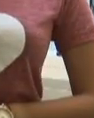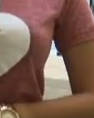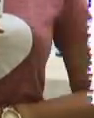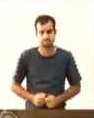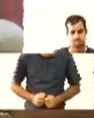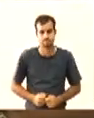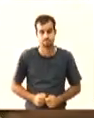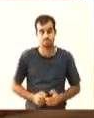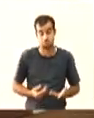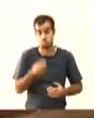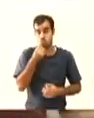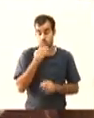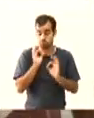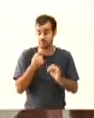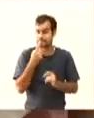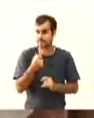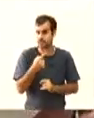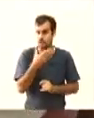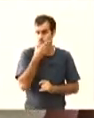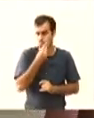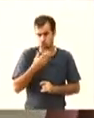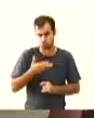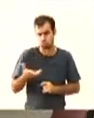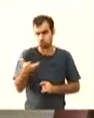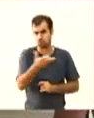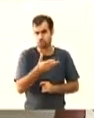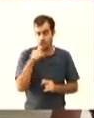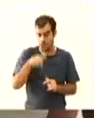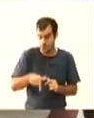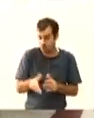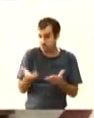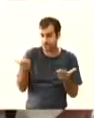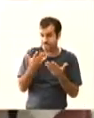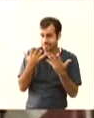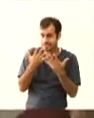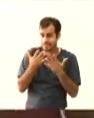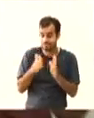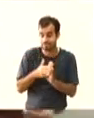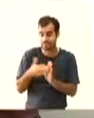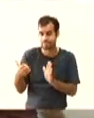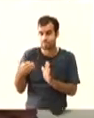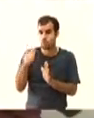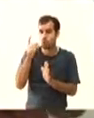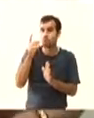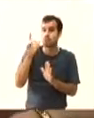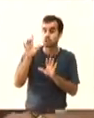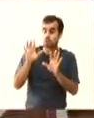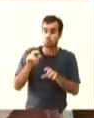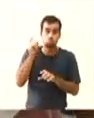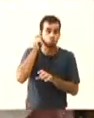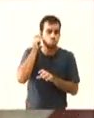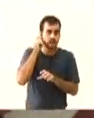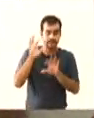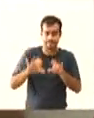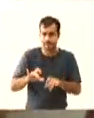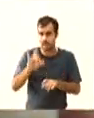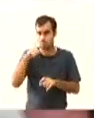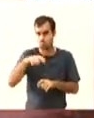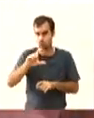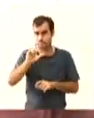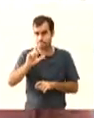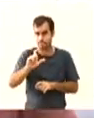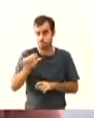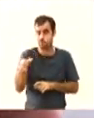Para hablar de la juventud y de la interés con que enfrenta la vida, me encuentro en esta ocasión con Noelis Valido, quien es la secretaria de la Unión de